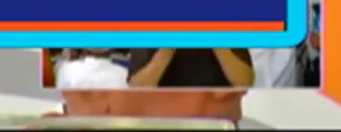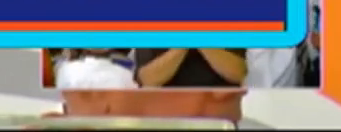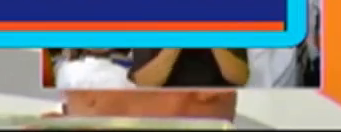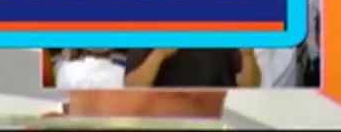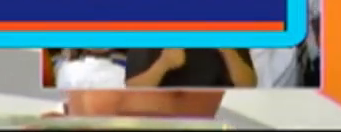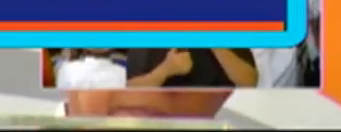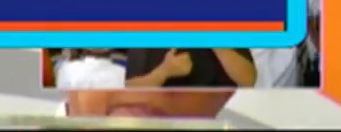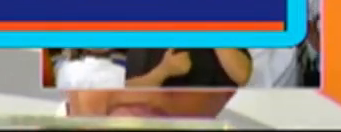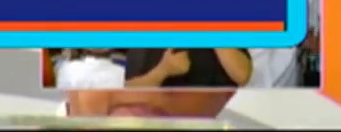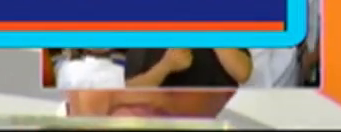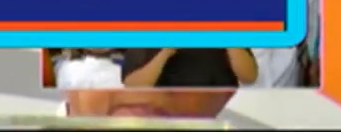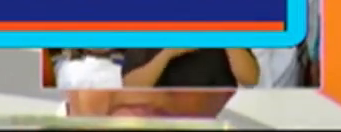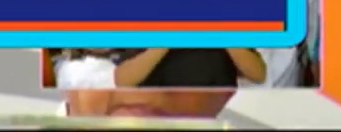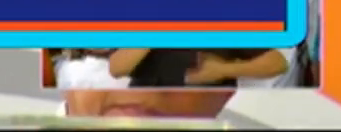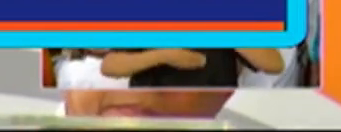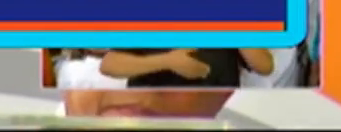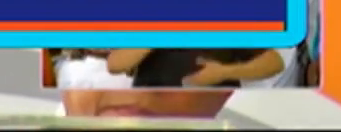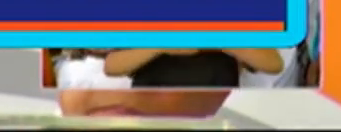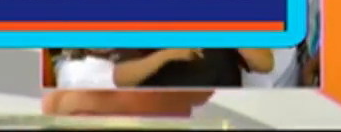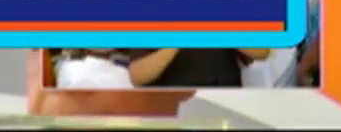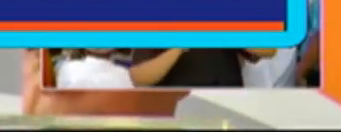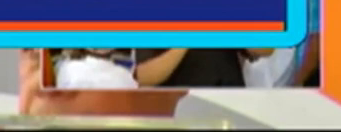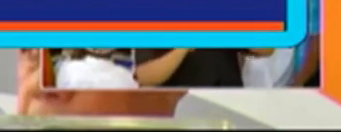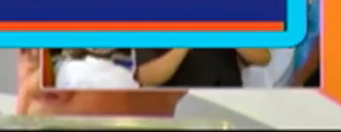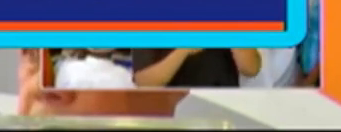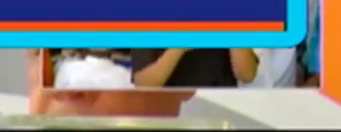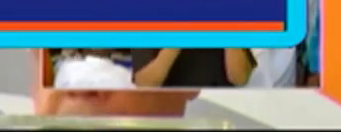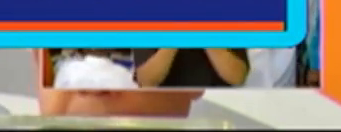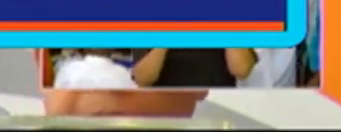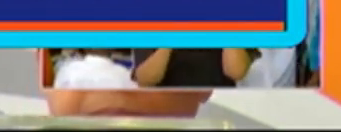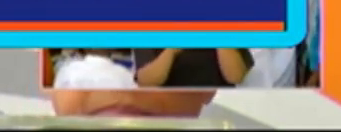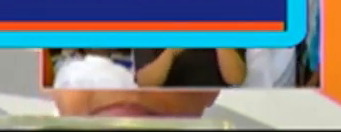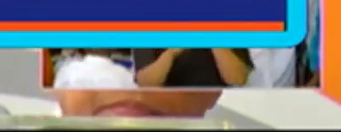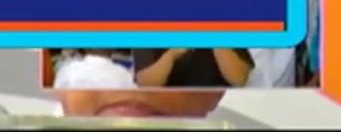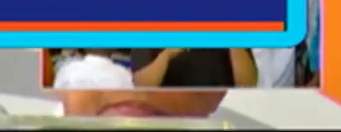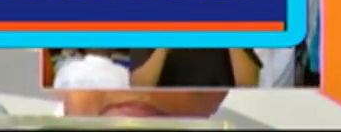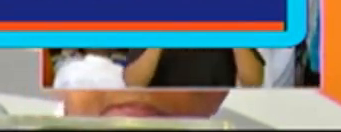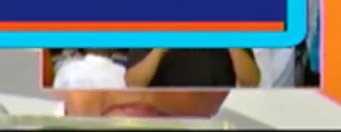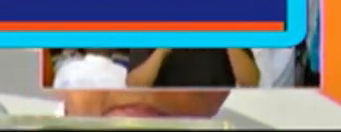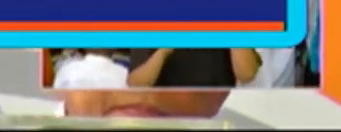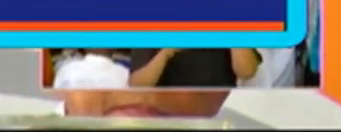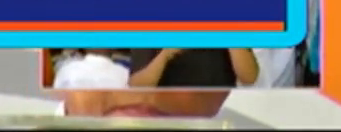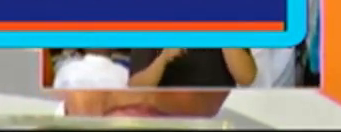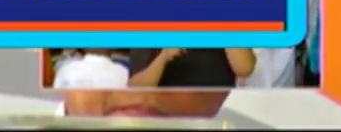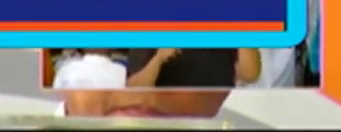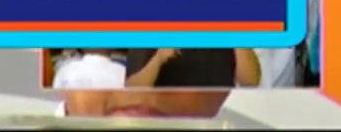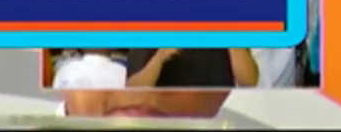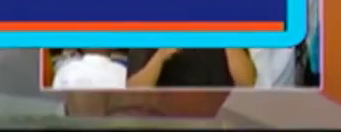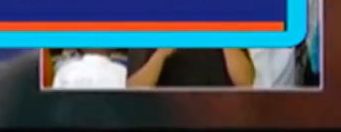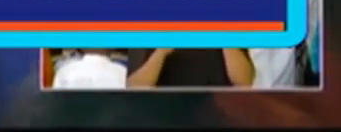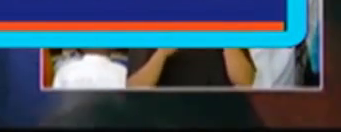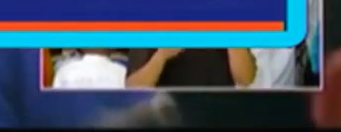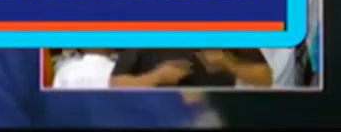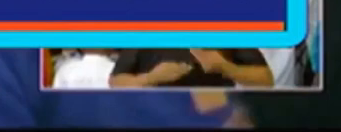consideren, pero seguir avanzando siempre y lograr su meta. La educación es la mejor alternativa para